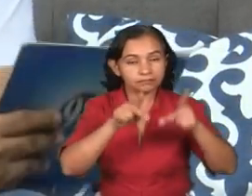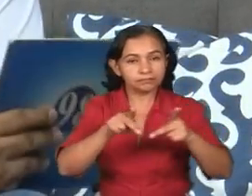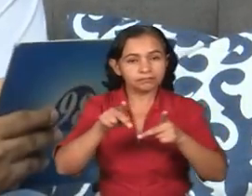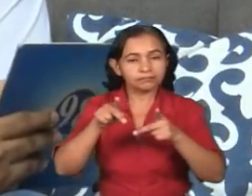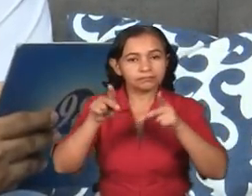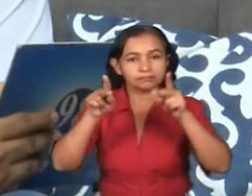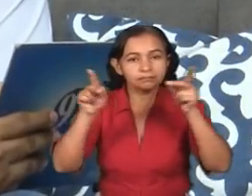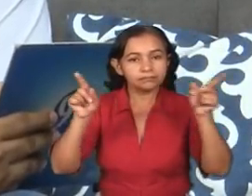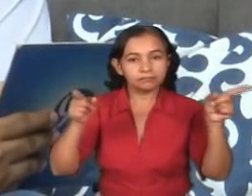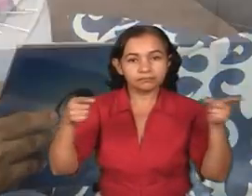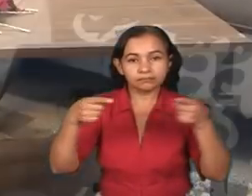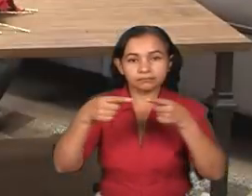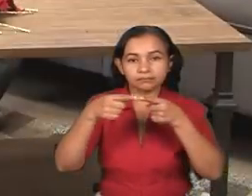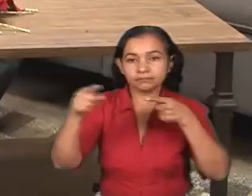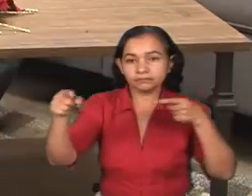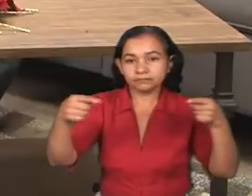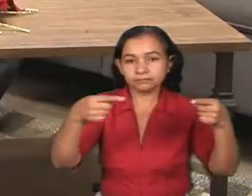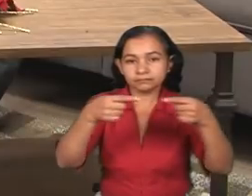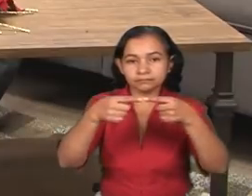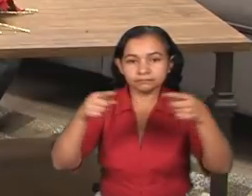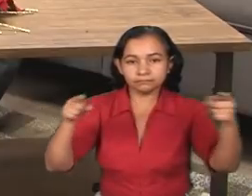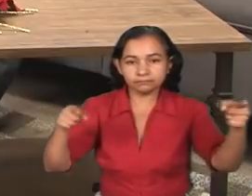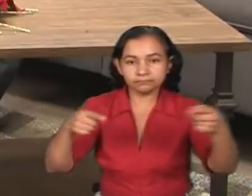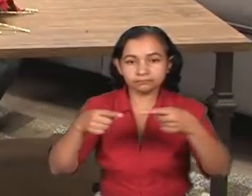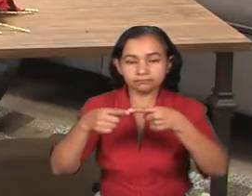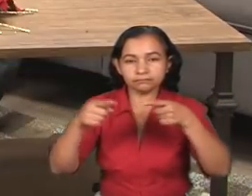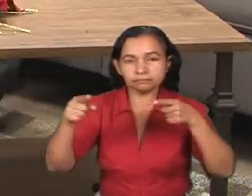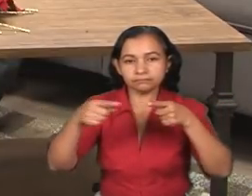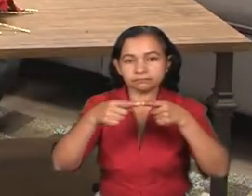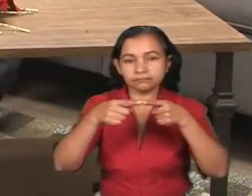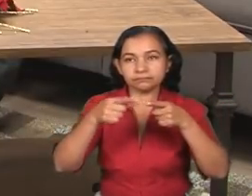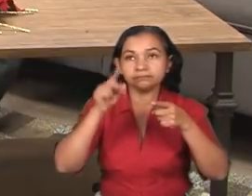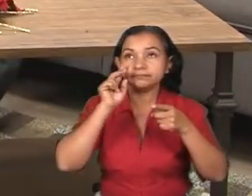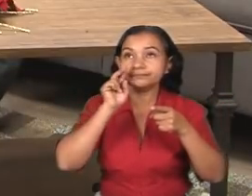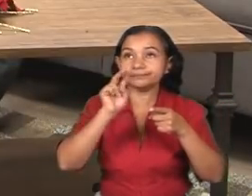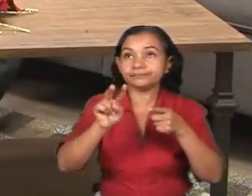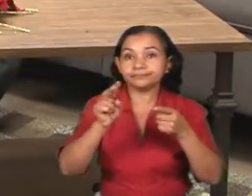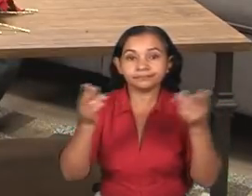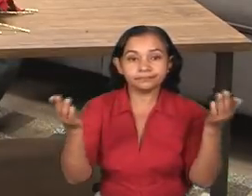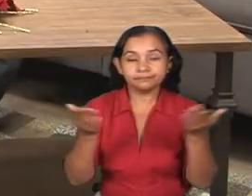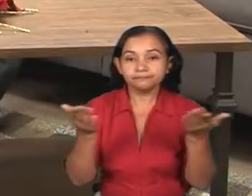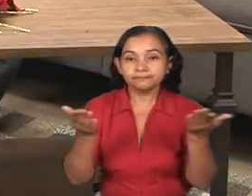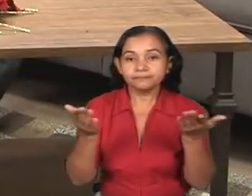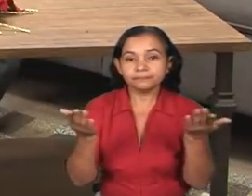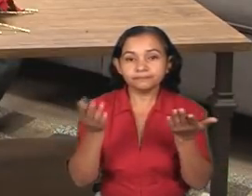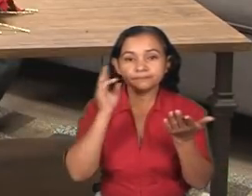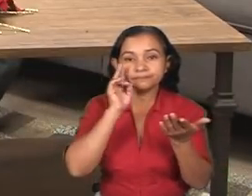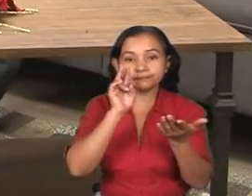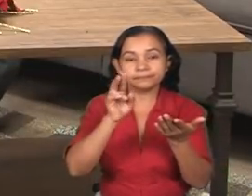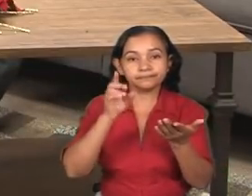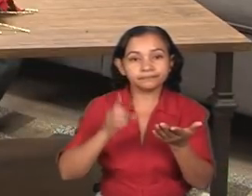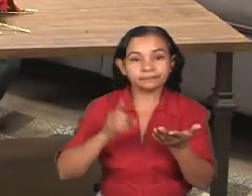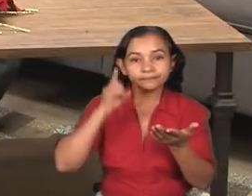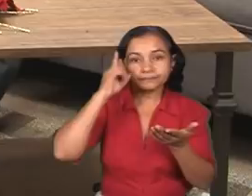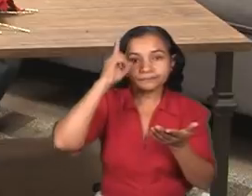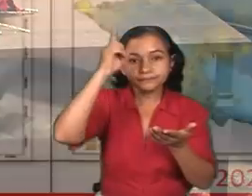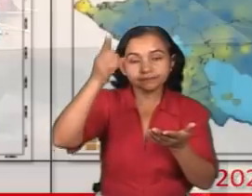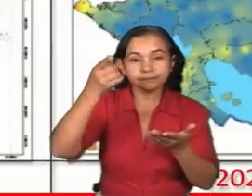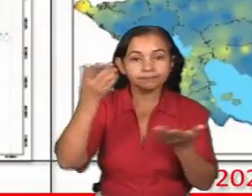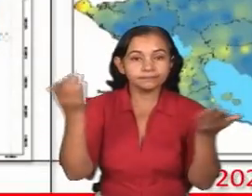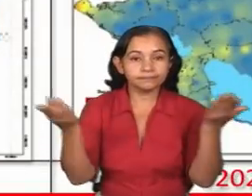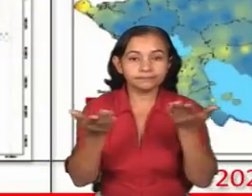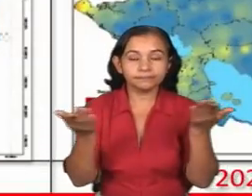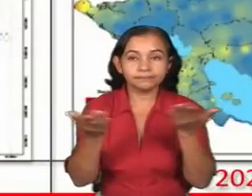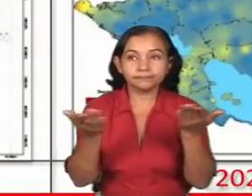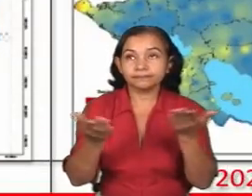ahí unos mapas que... Sí, quería mostrarte de forma gráfica, ¿no? Hay una forma de ver los avances sin ver muchos números. Sí, sí.